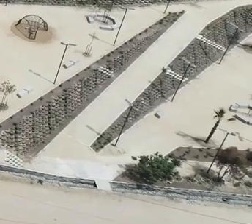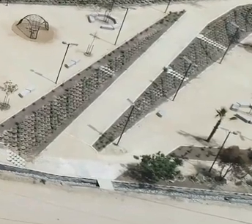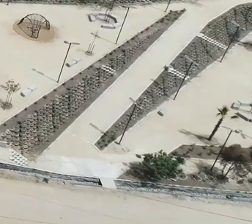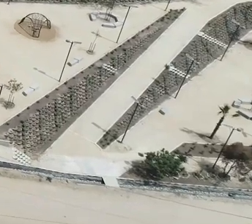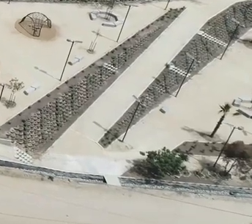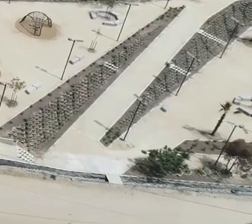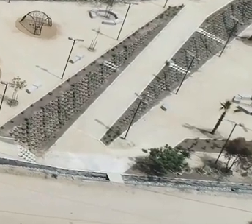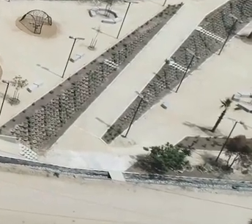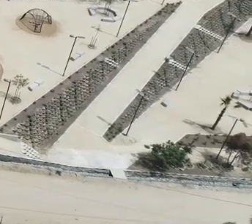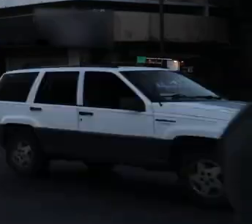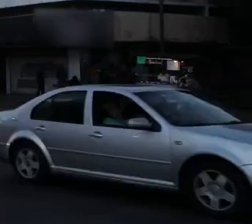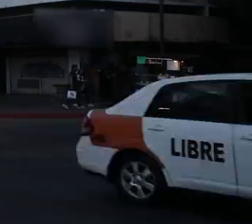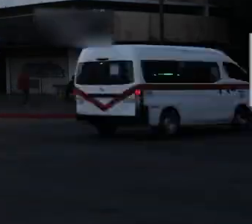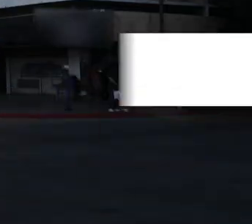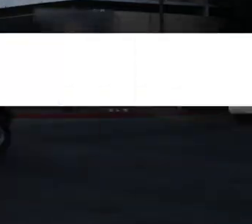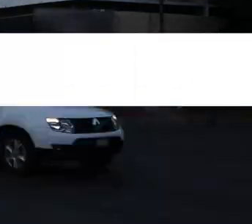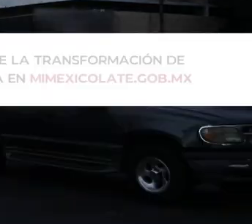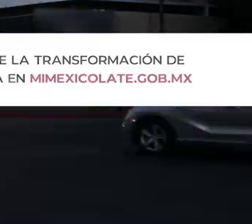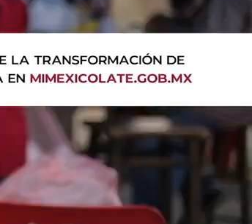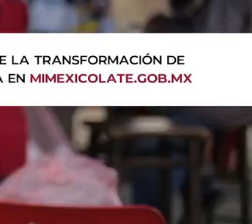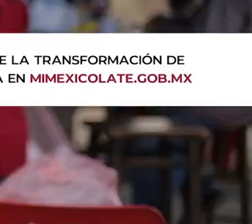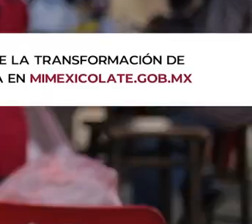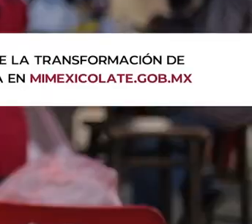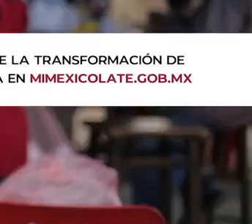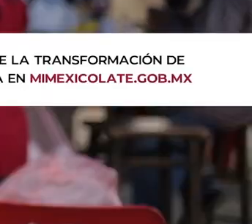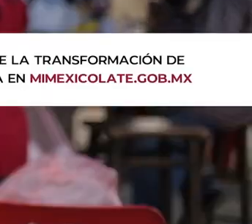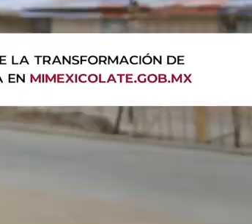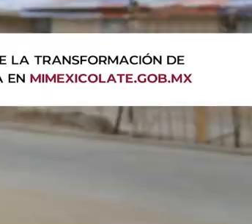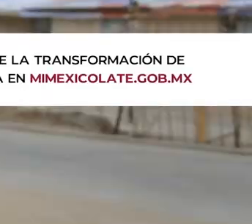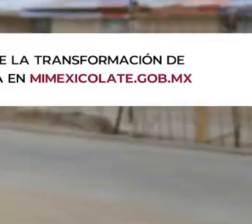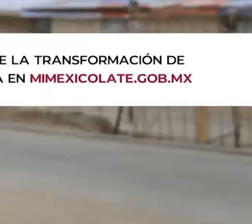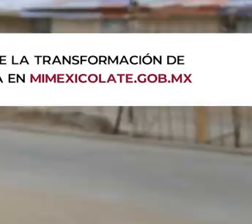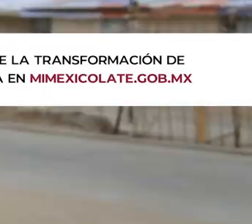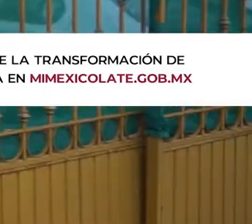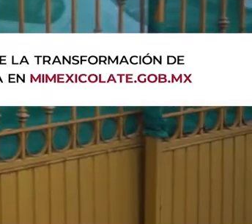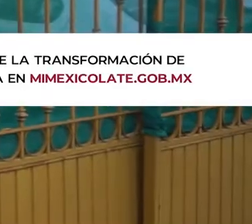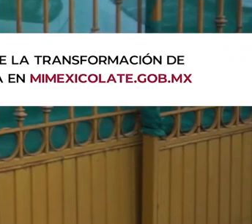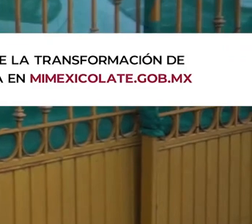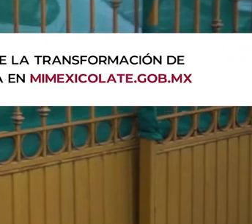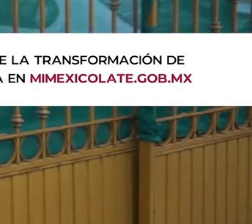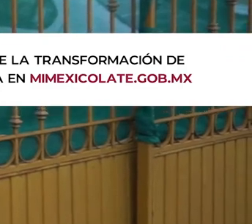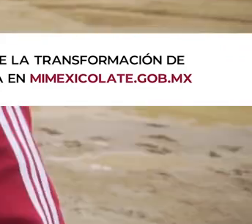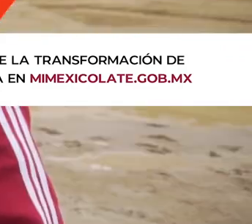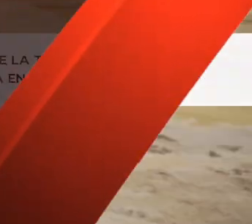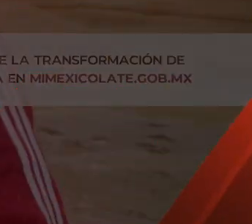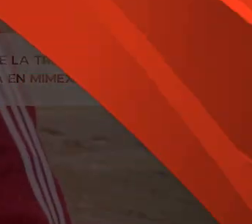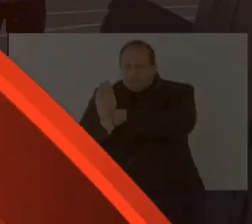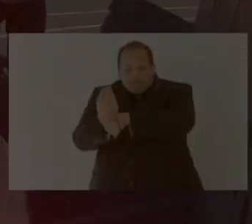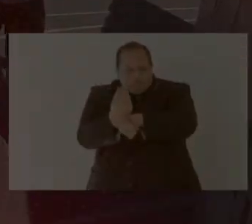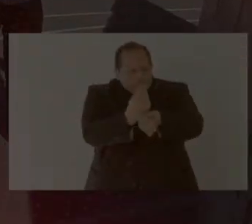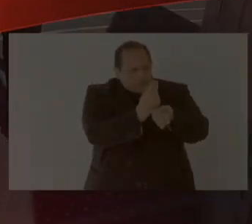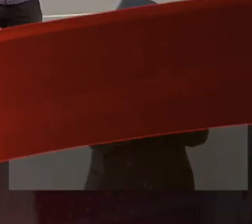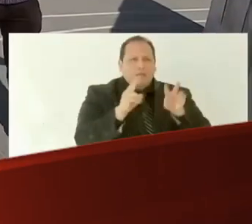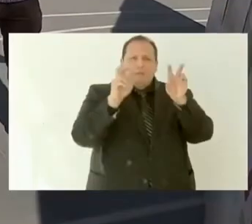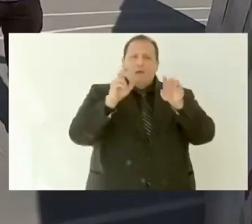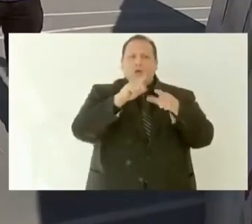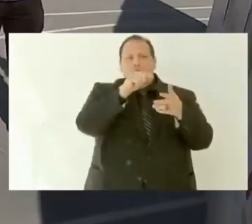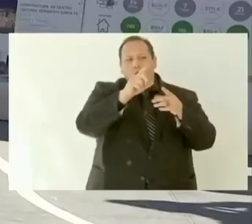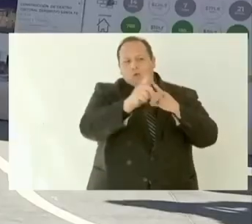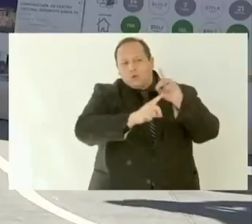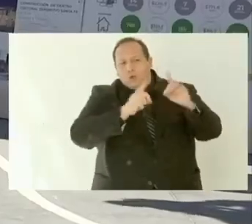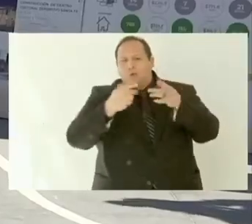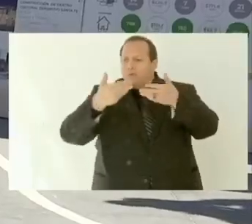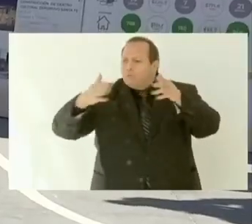Deportivo en la Colonia Jicotencatl. En Tijuana, la Sedatu transforma a México. Sistemas deportivos,